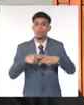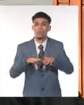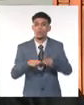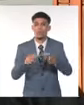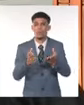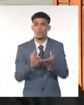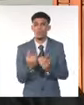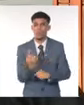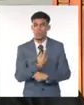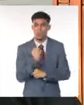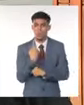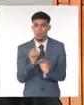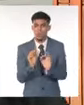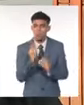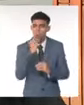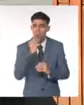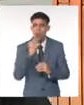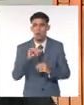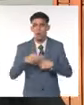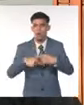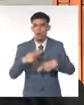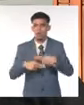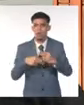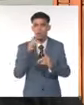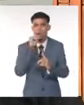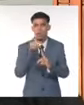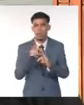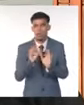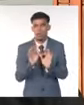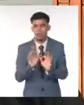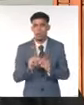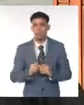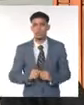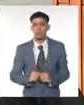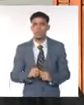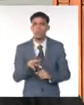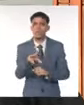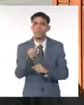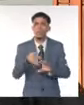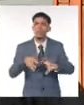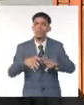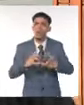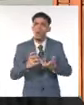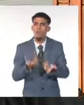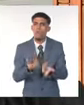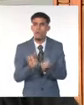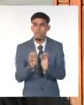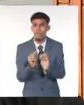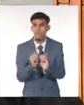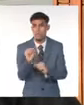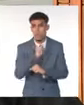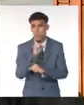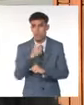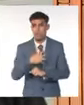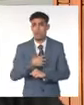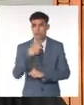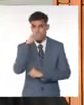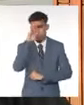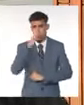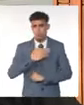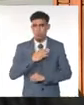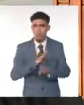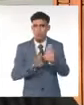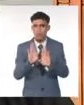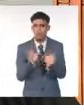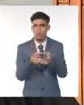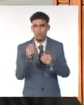nosotros mismos podamos hacer. Y esa es la aspiración, con el experimento de prensa, con los nuevos modelos de gestión de prensa que propone el país, que defiende la UPEP. Granma no está